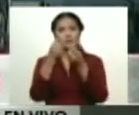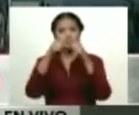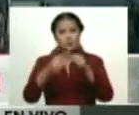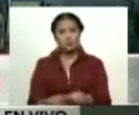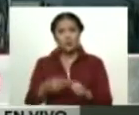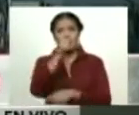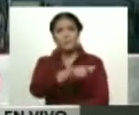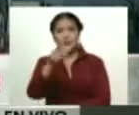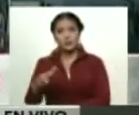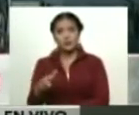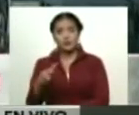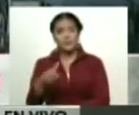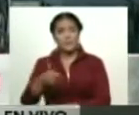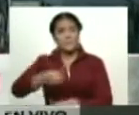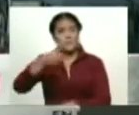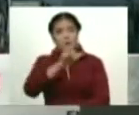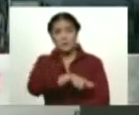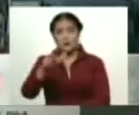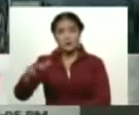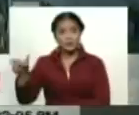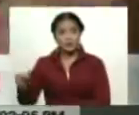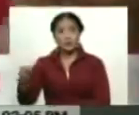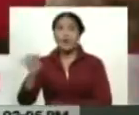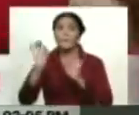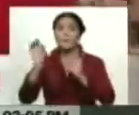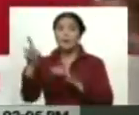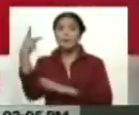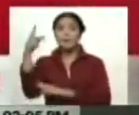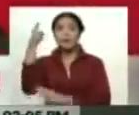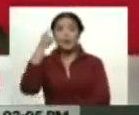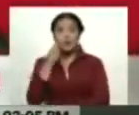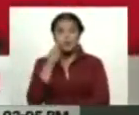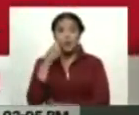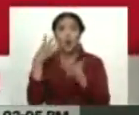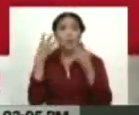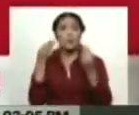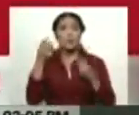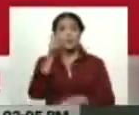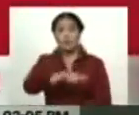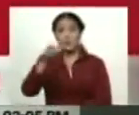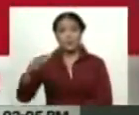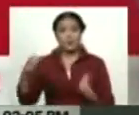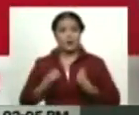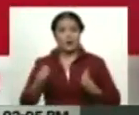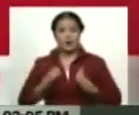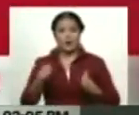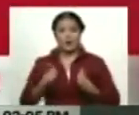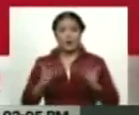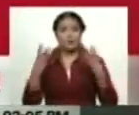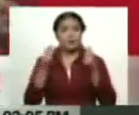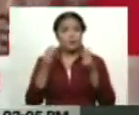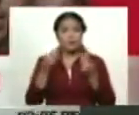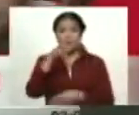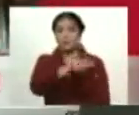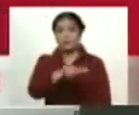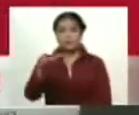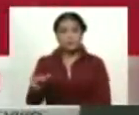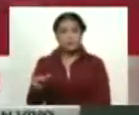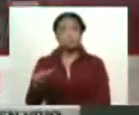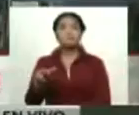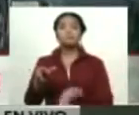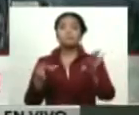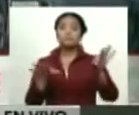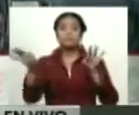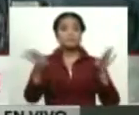supera muchos estados del país, e inclusive la parroquia Sucre es una de las más habitadas de Venezuela, con mayor densidad poblacional, y que elige